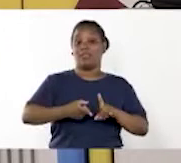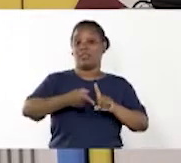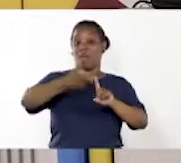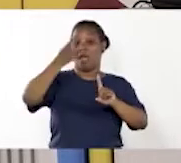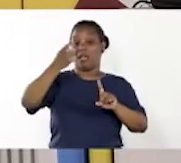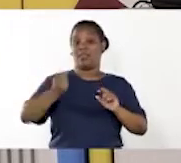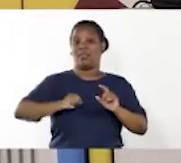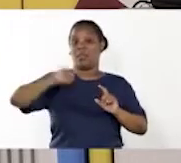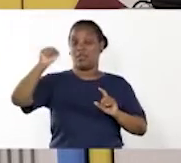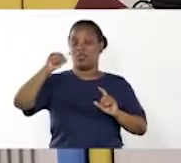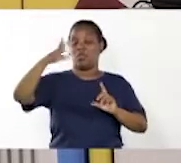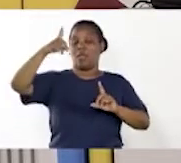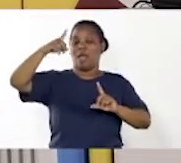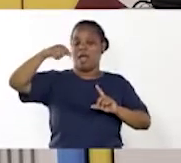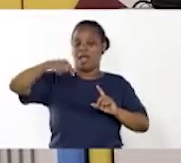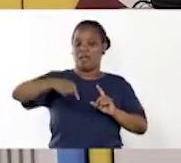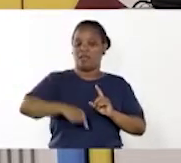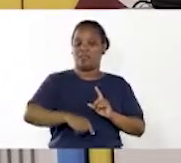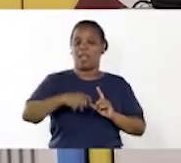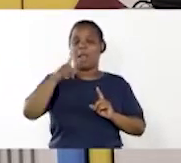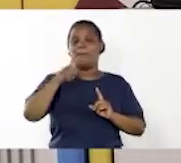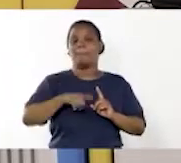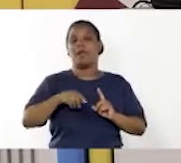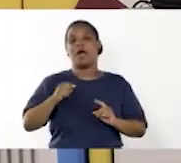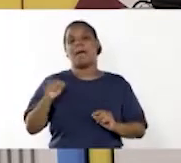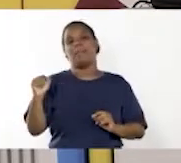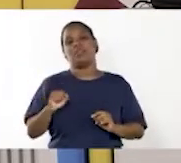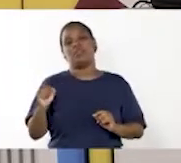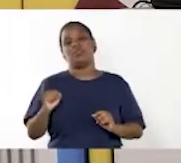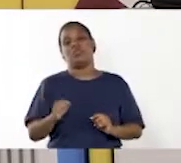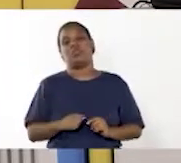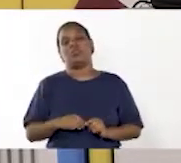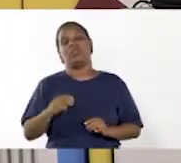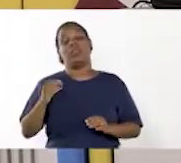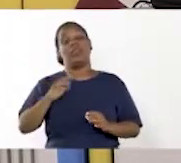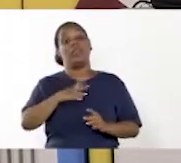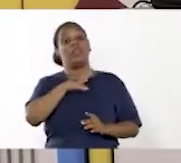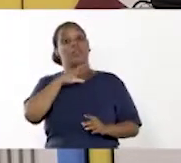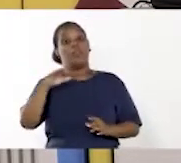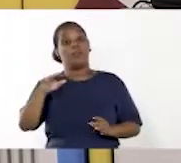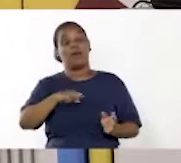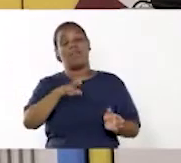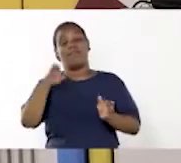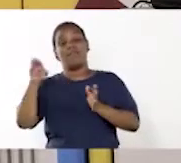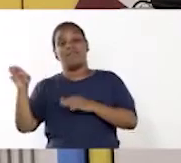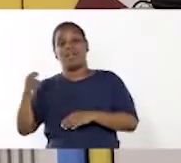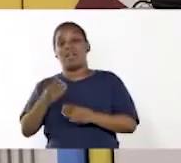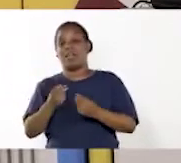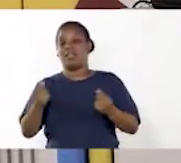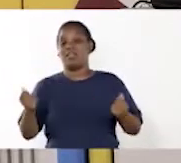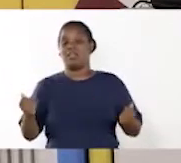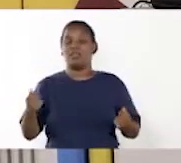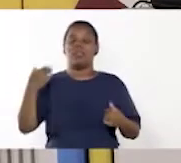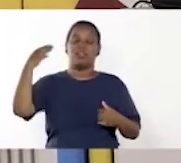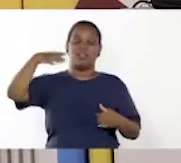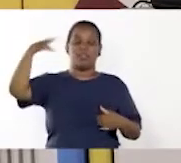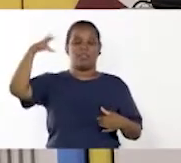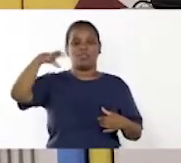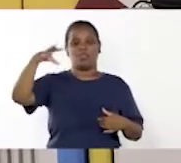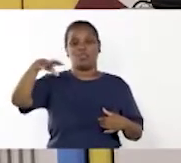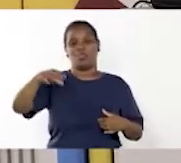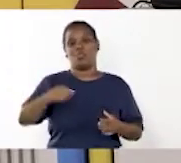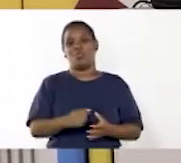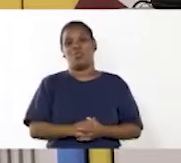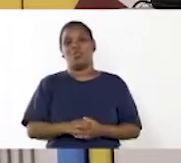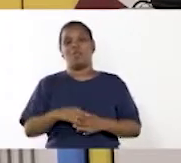se mueven hacia esa área desde el mar, van hacia la tierra y llevan precipitación a las costas. Ya cuando